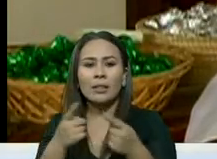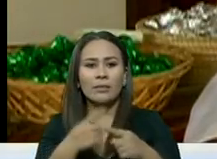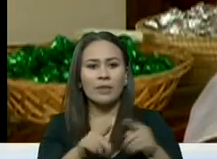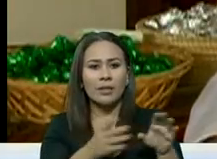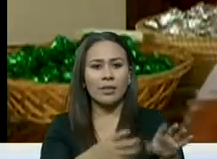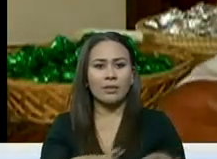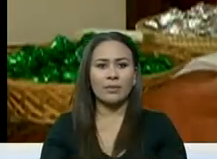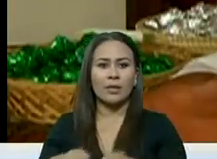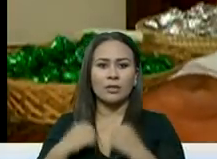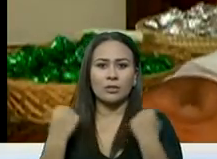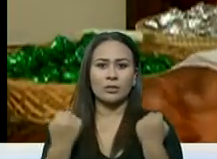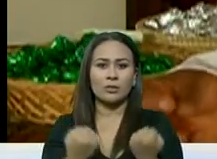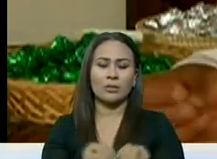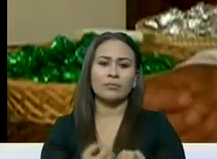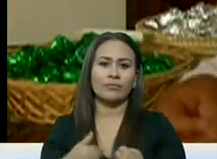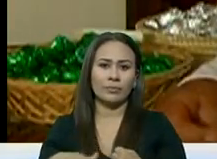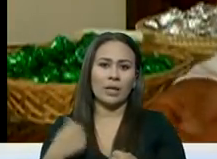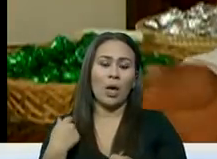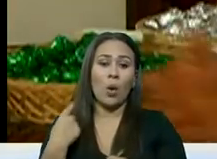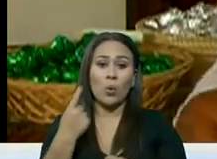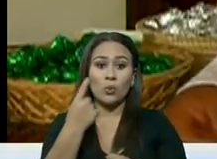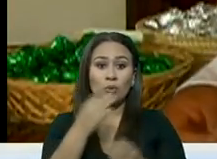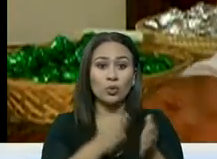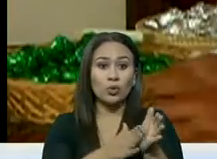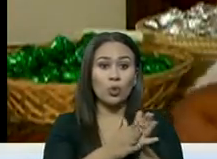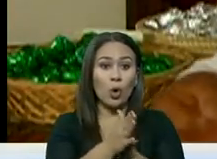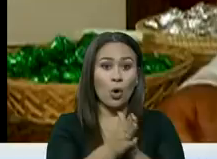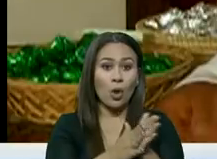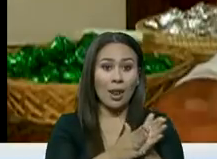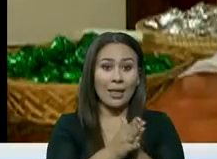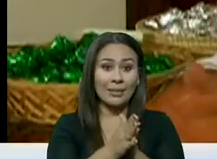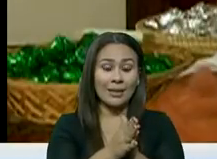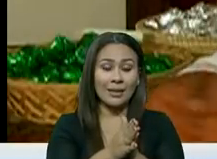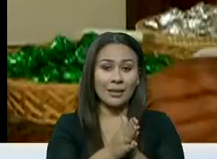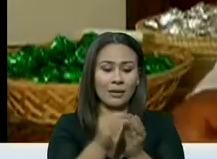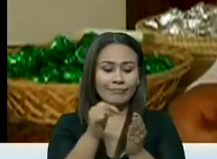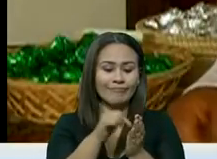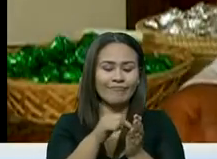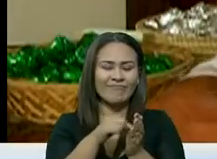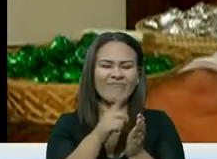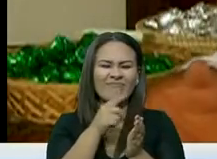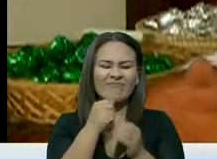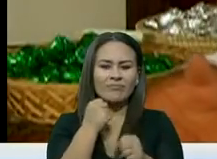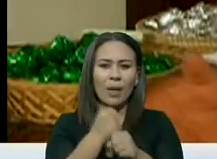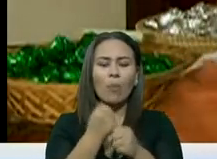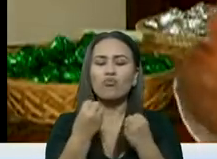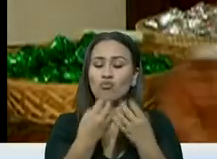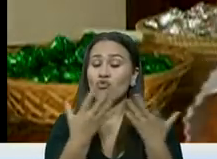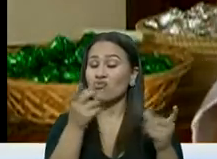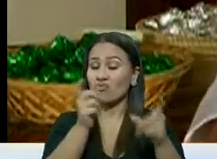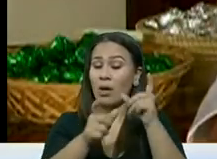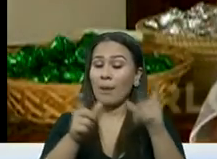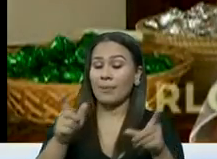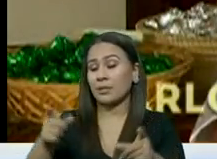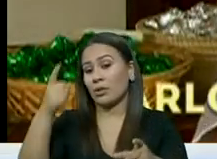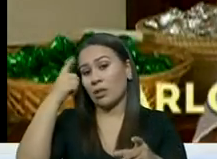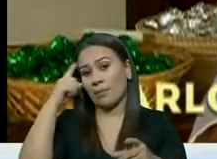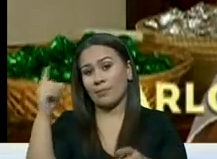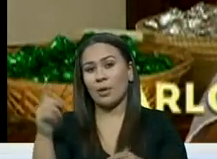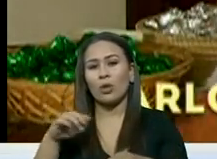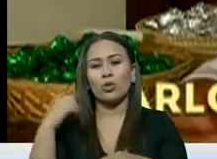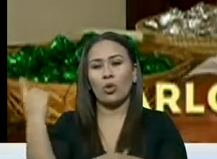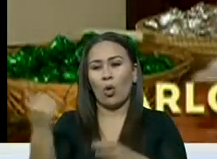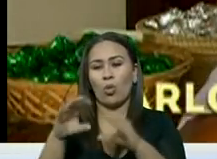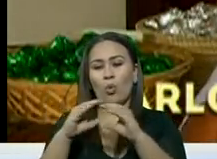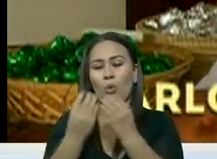fundación. Entonces, un chocolate, detrás de un chocolate están personas, y toda una organización.